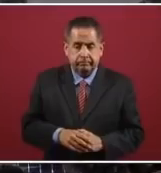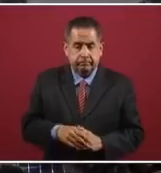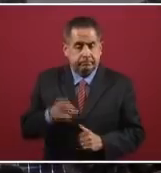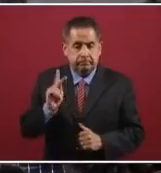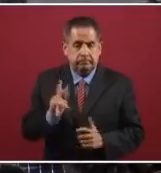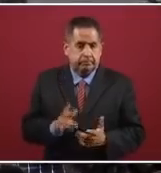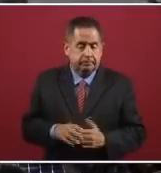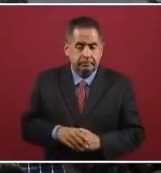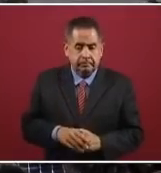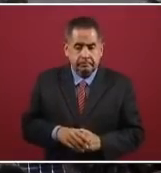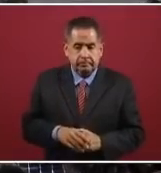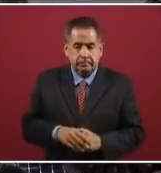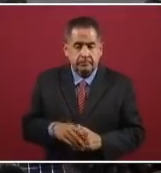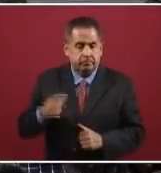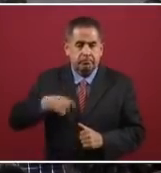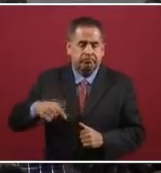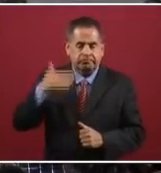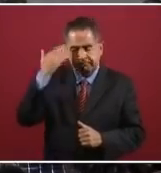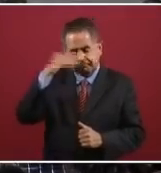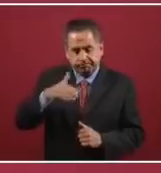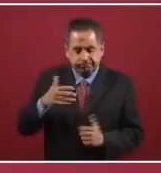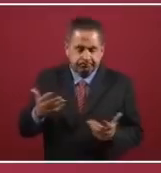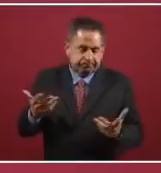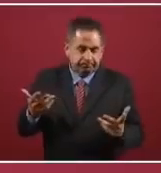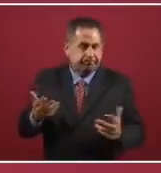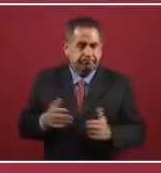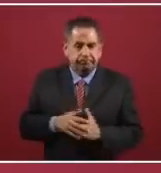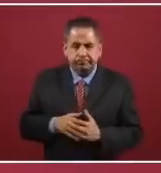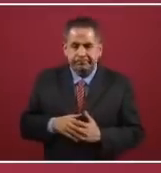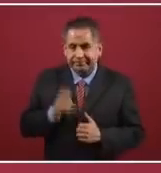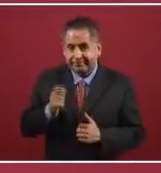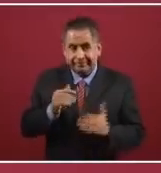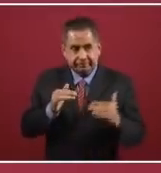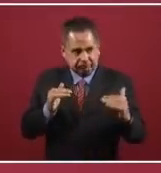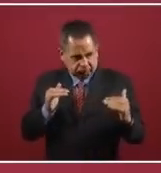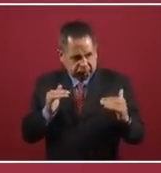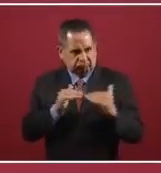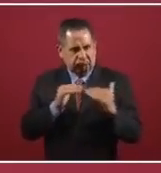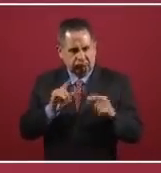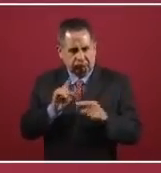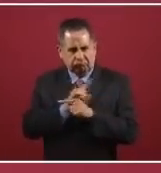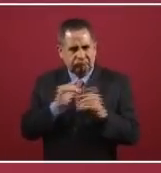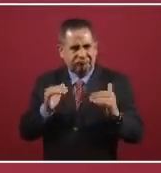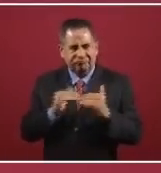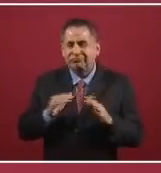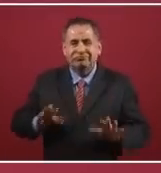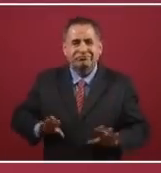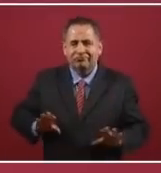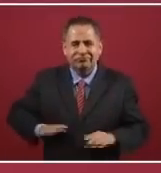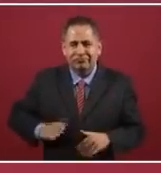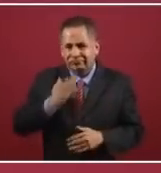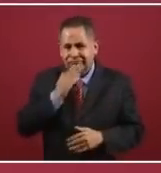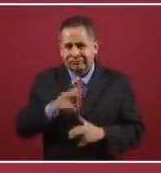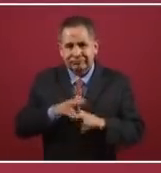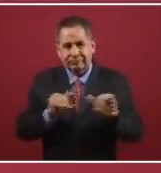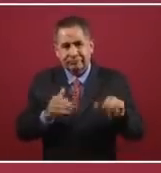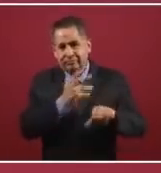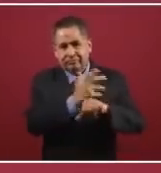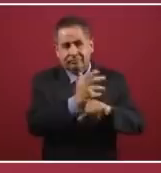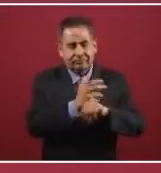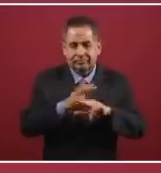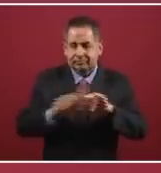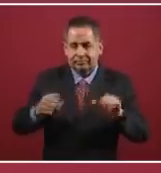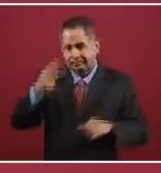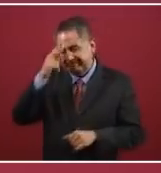pero sabíamos que eso no era conveniente ni para Estados Unidos ni